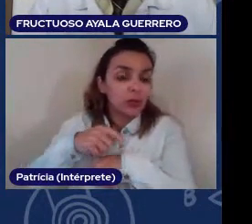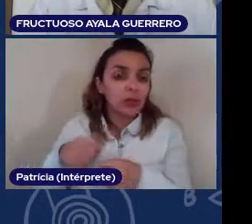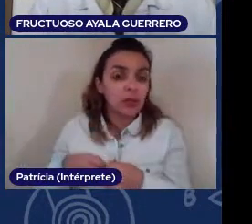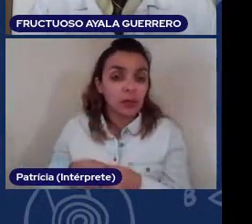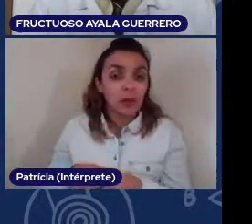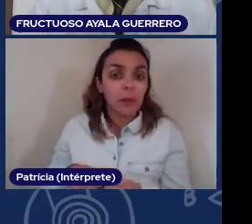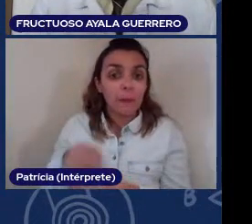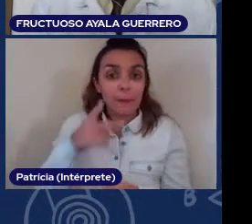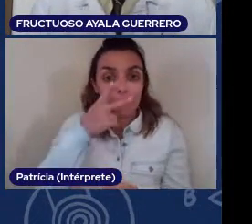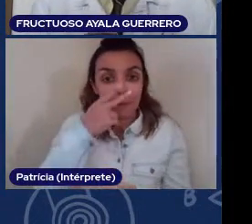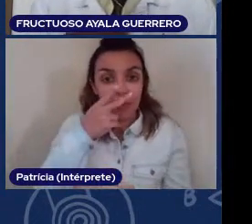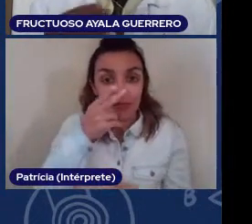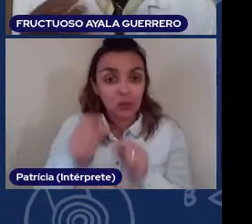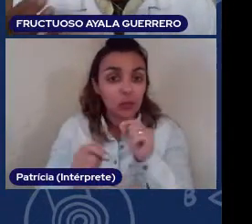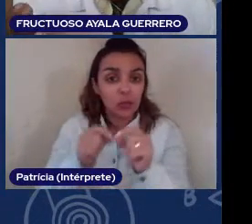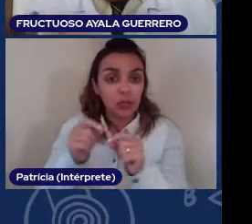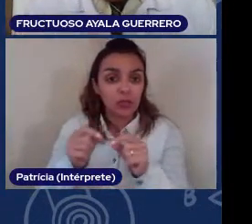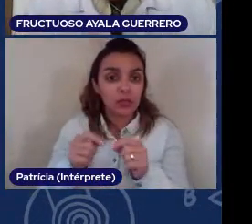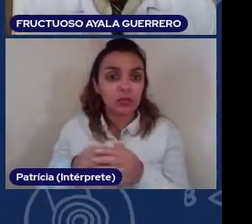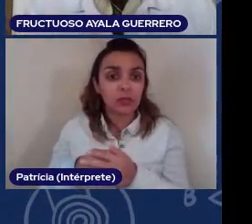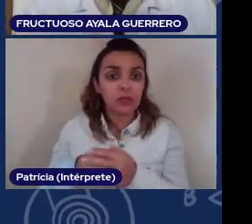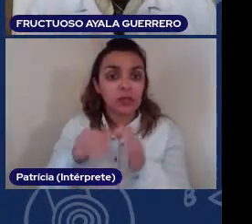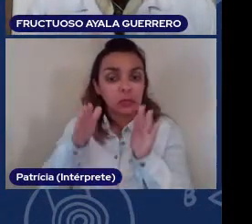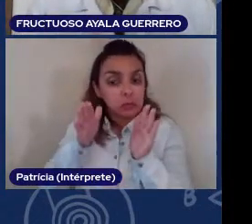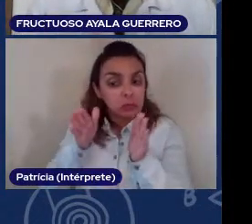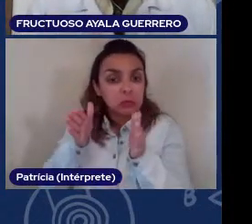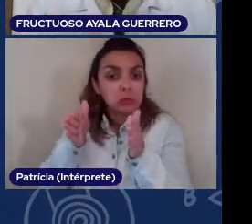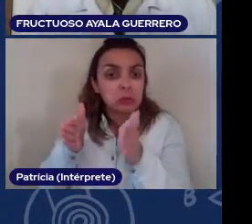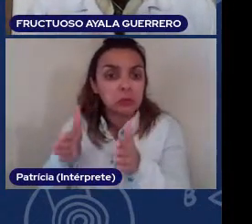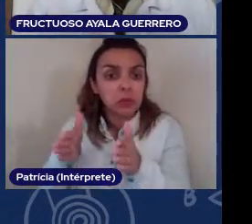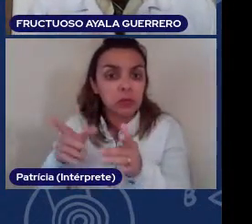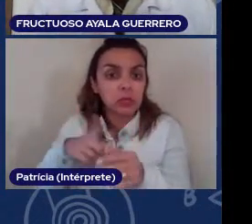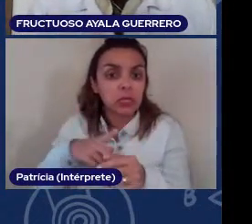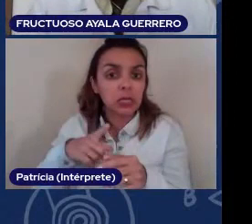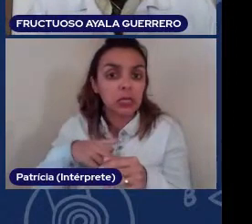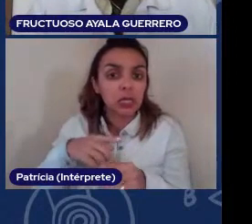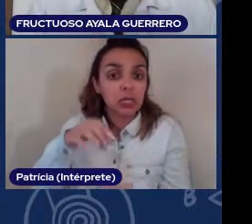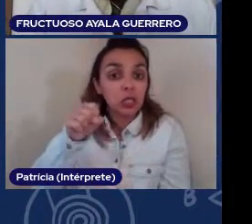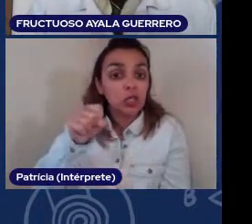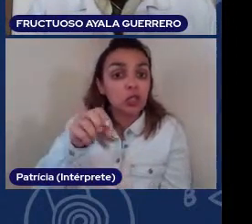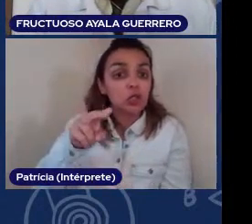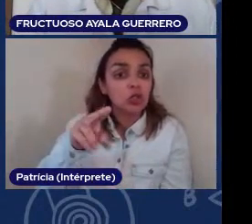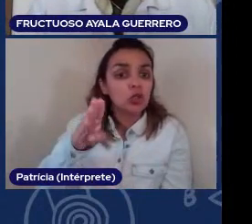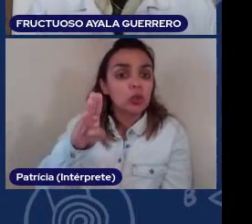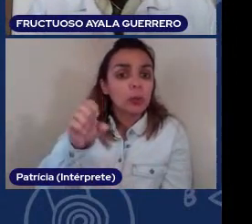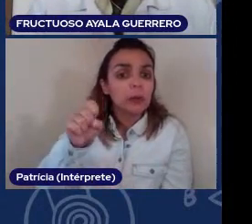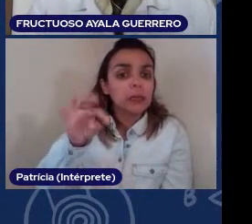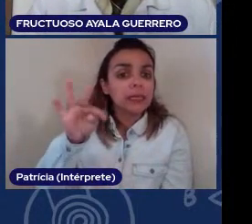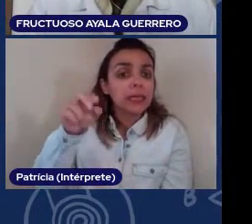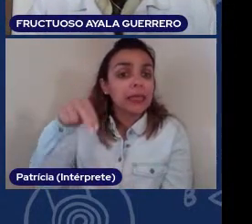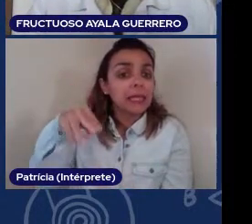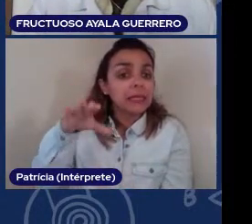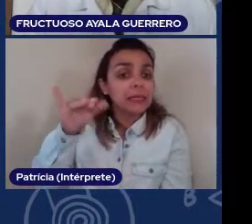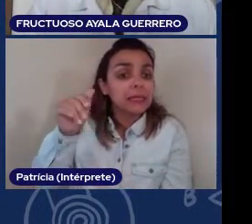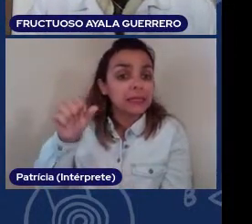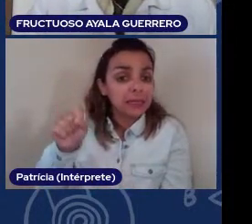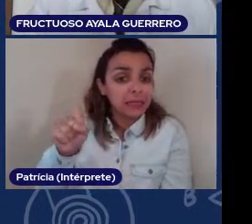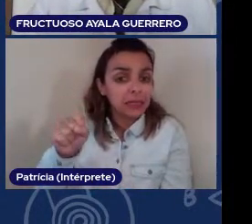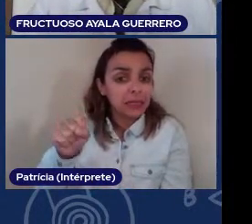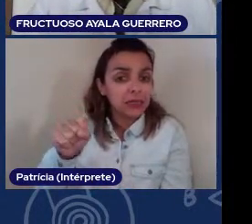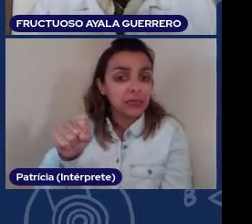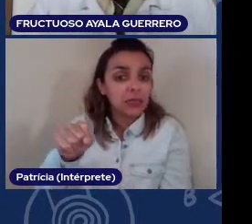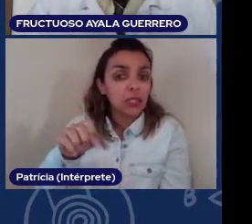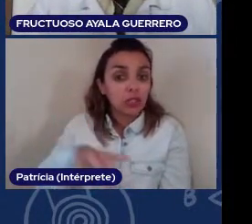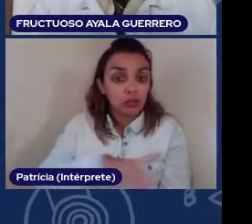han detectado genes que producen sustancias, entre ellos proteínas, que durante el